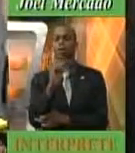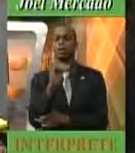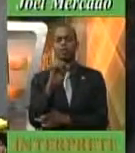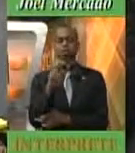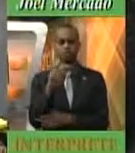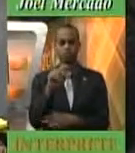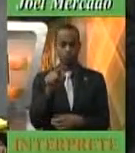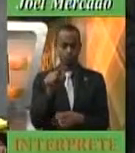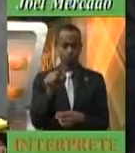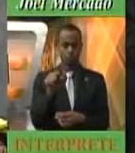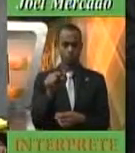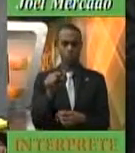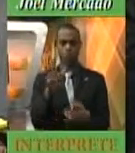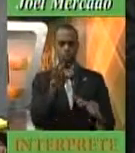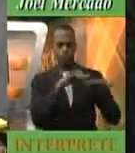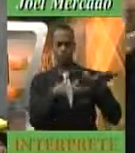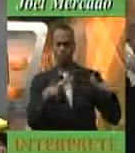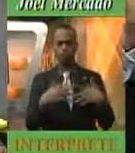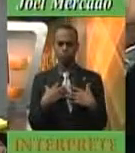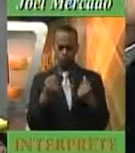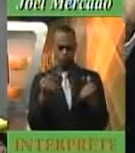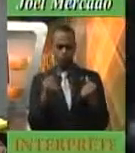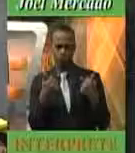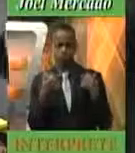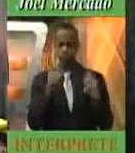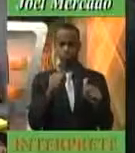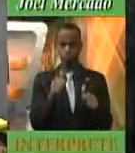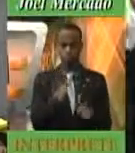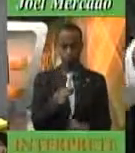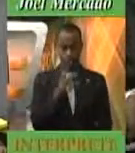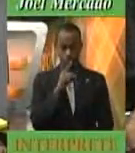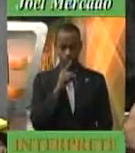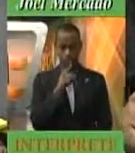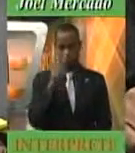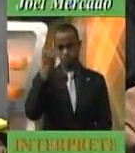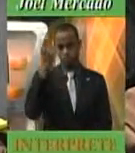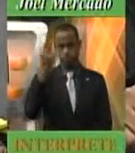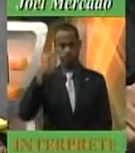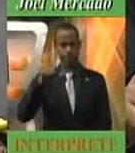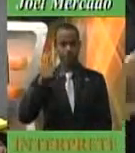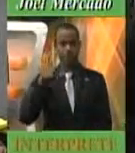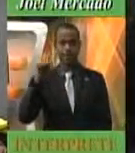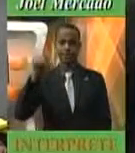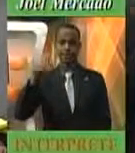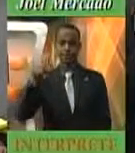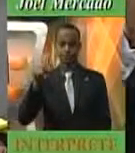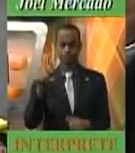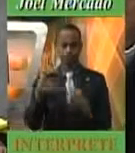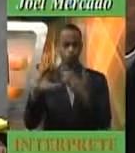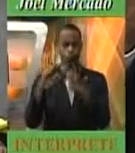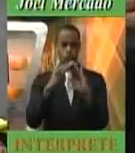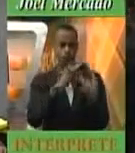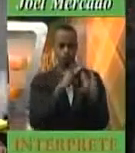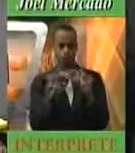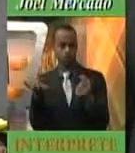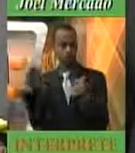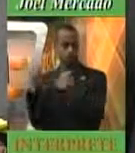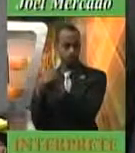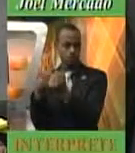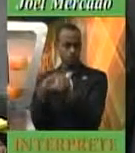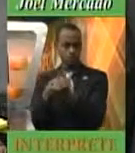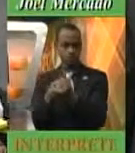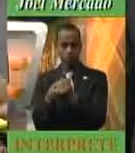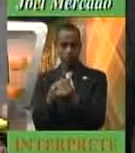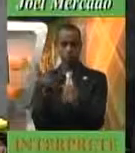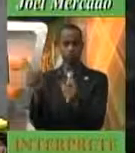entorno. Eso es Hawking, porque es verdad que él tiene el coraje, pero él necesitó de una comunidad que lo apoyó, de una